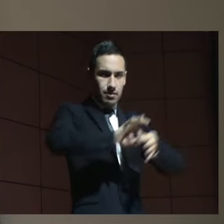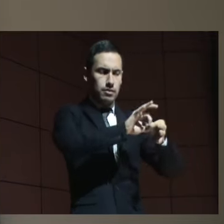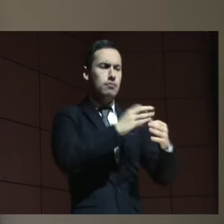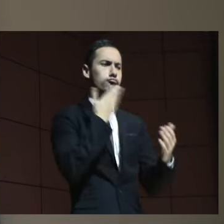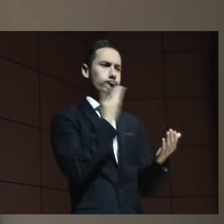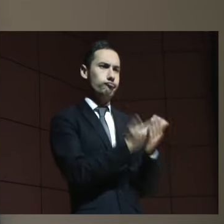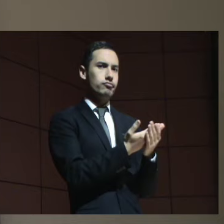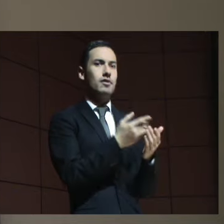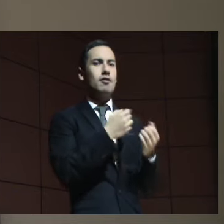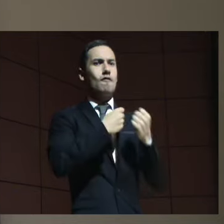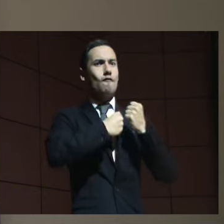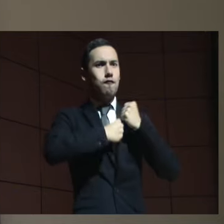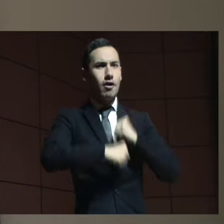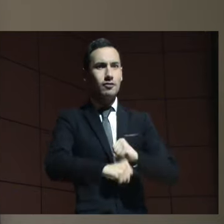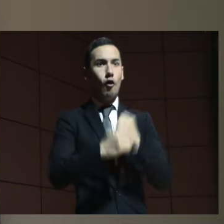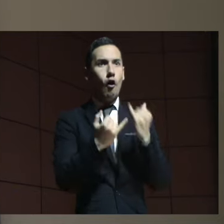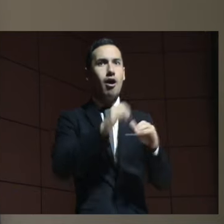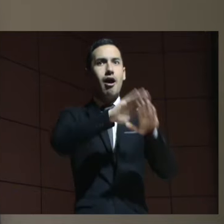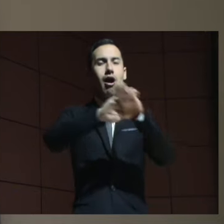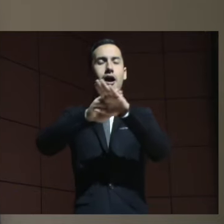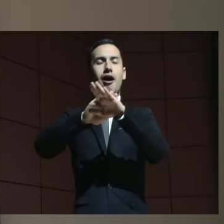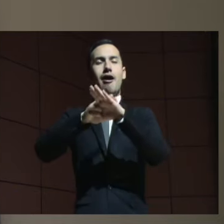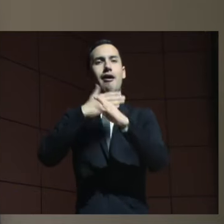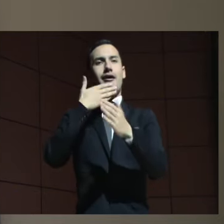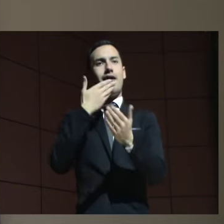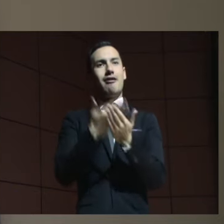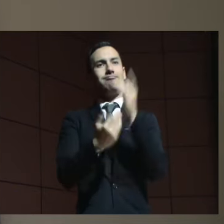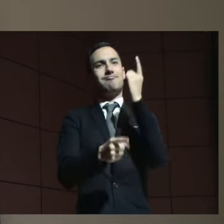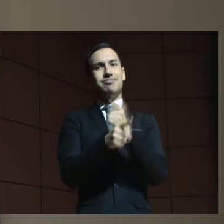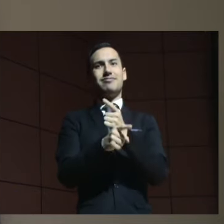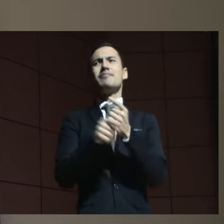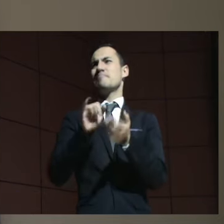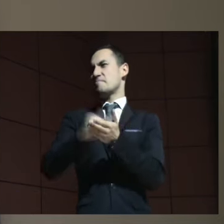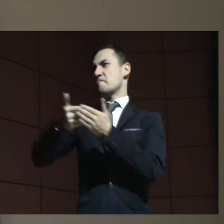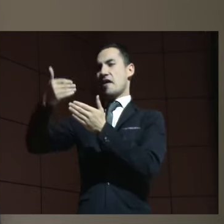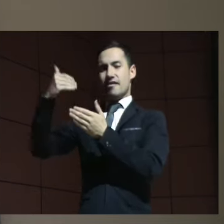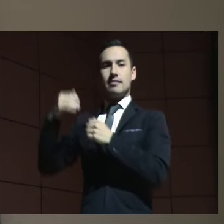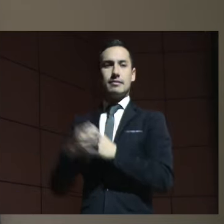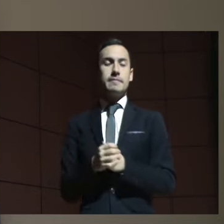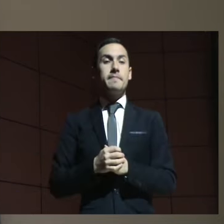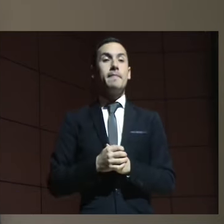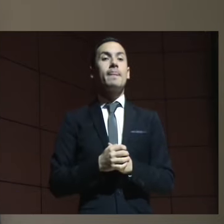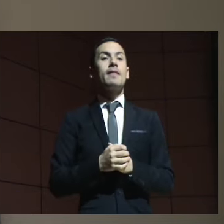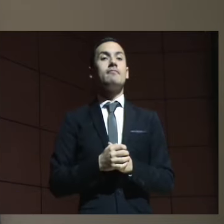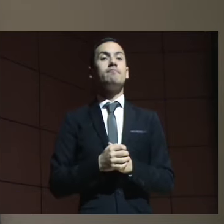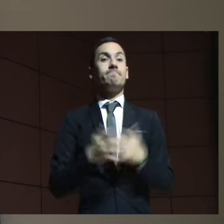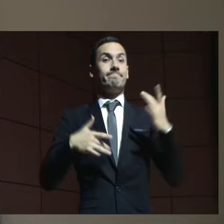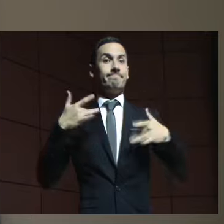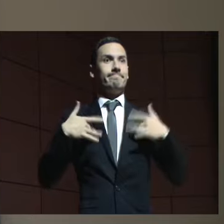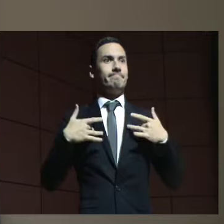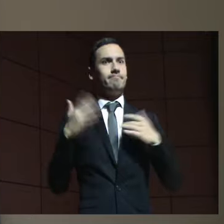gracias a quienes este esfuerzo de hoy, como muchos otros, ha sido posible. Disfruten la